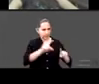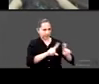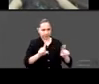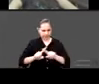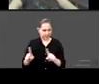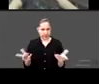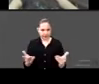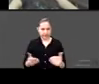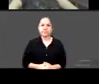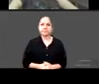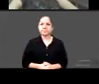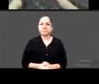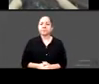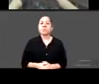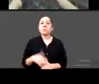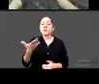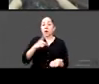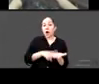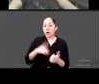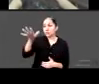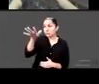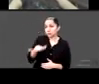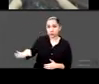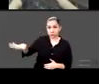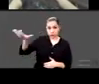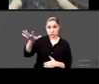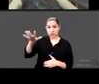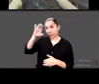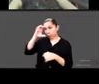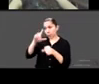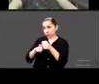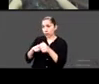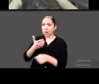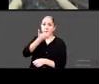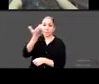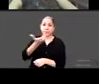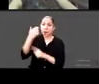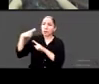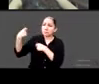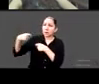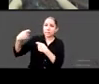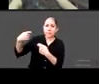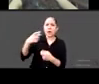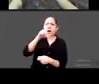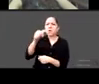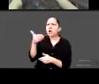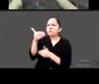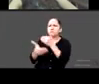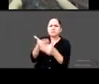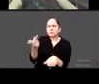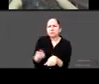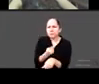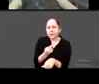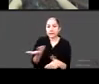cuál es el impacto social y cultural del castigo corporal? Ya han pasado alrededor de 3 décadas